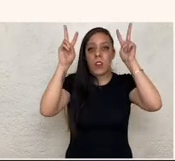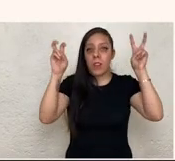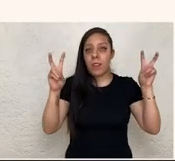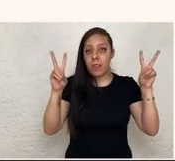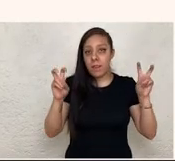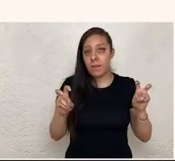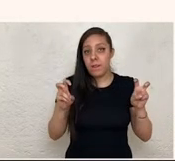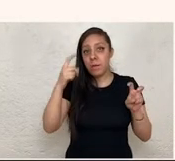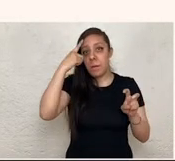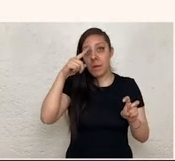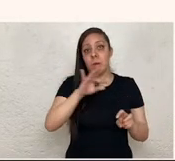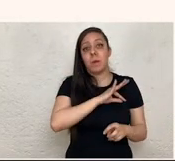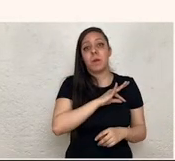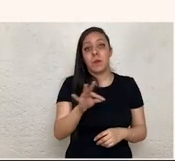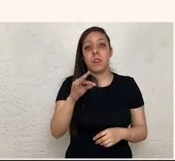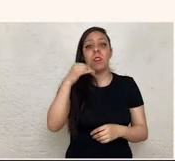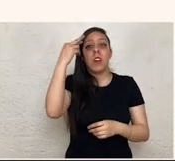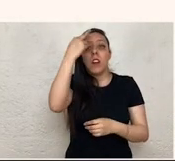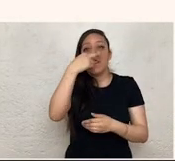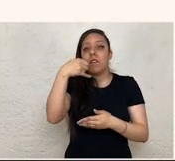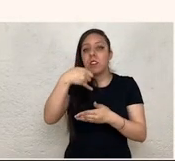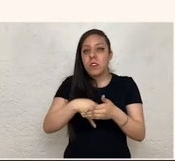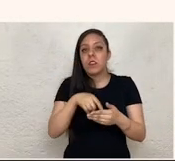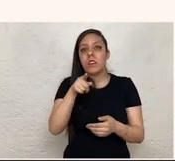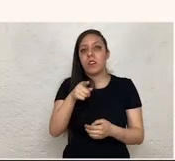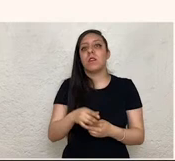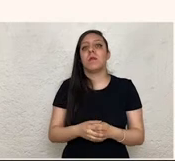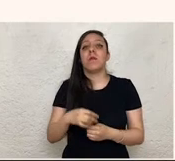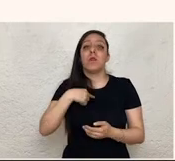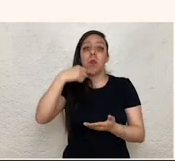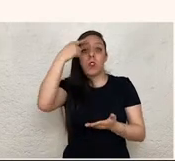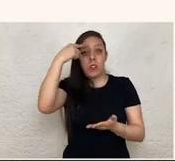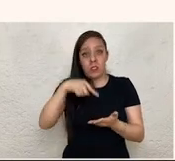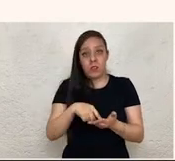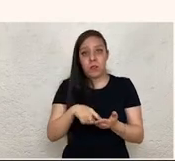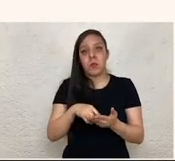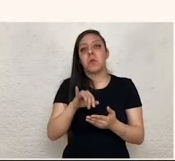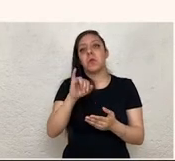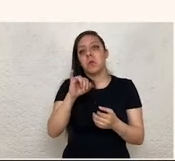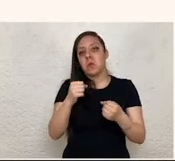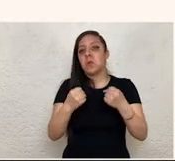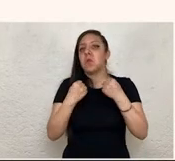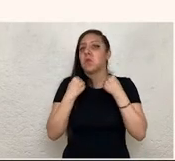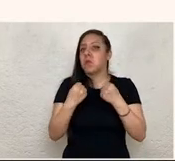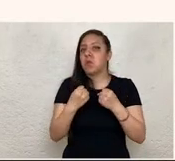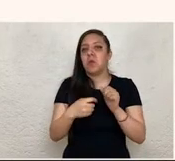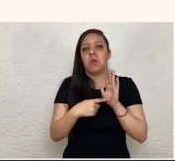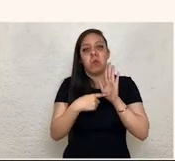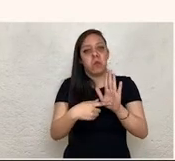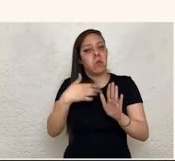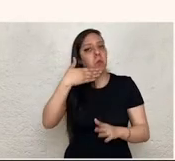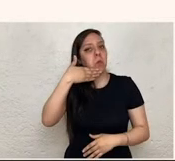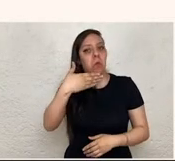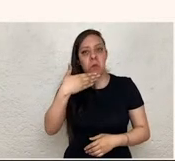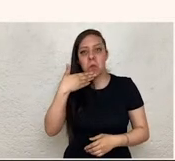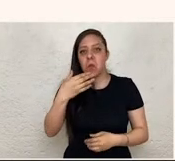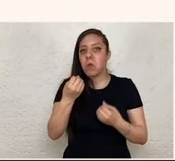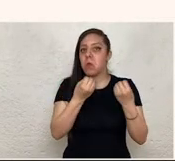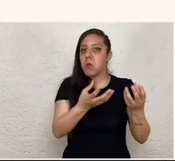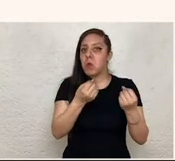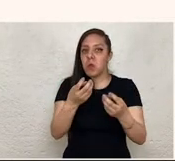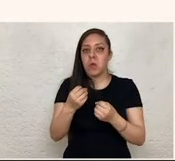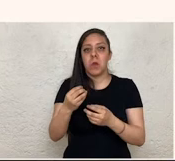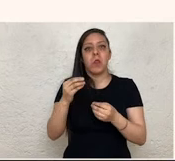líneas de para seguir reflexionando estas temáticas. Me parece que fueron contundentes en sus